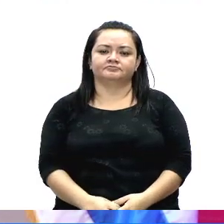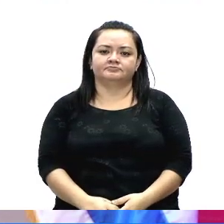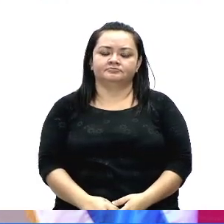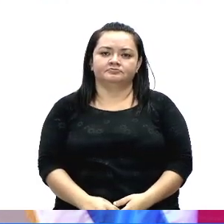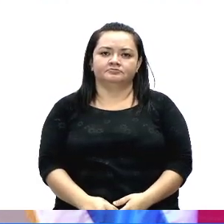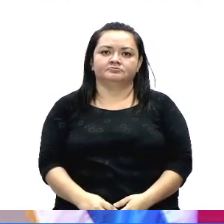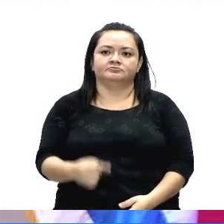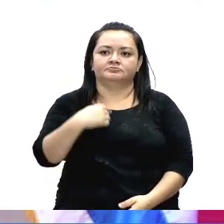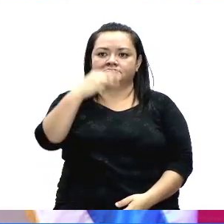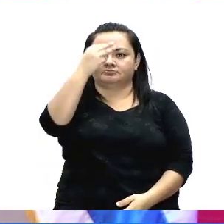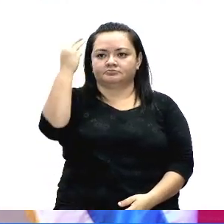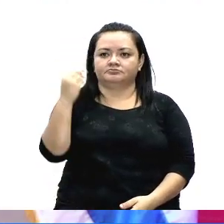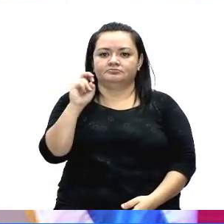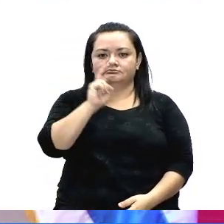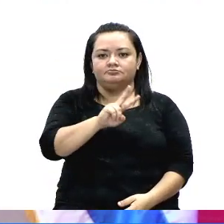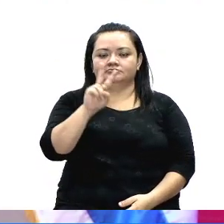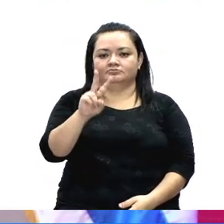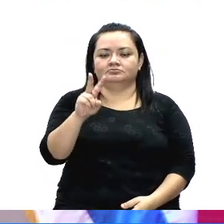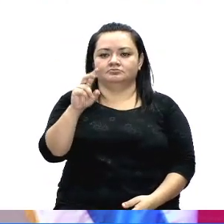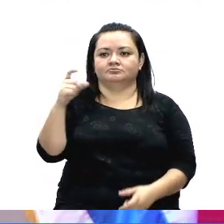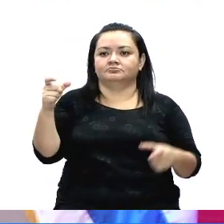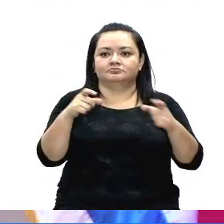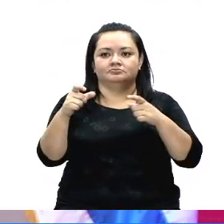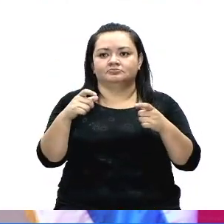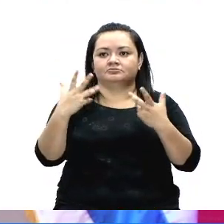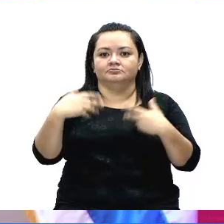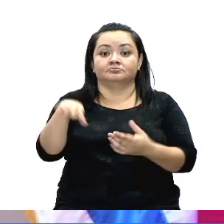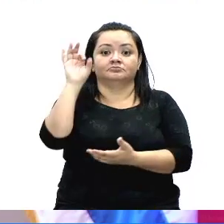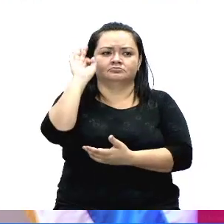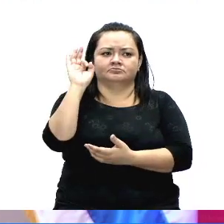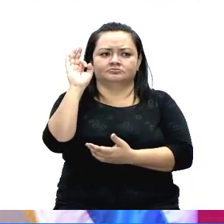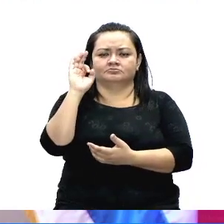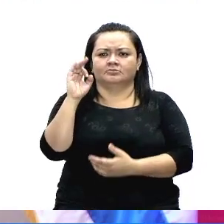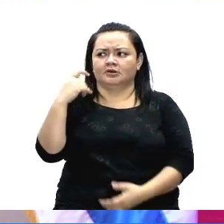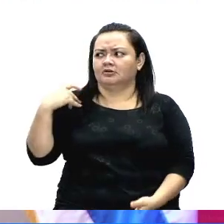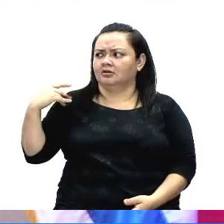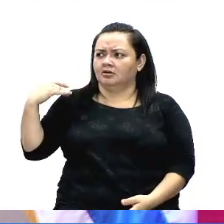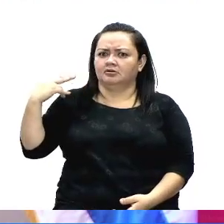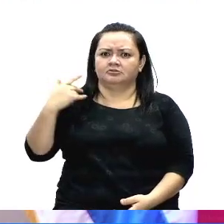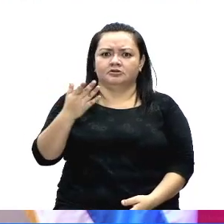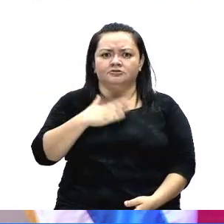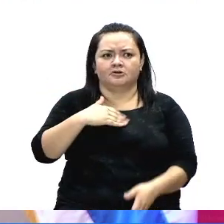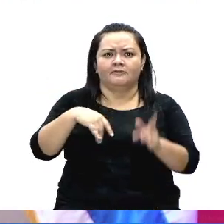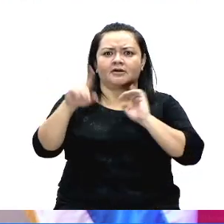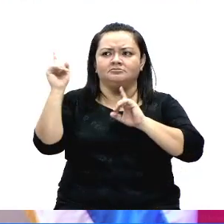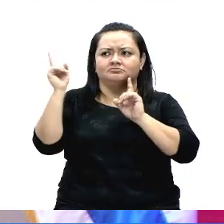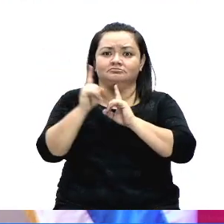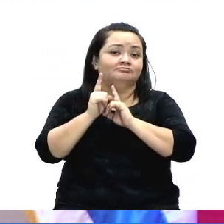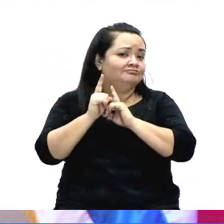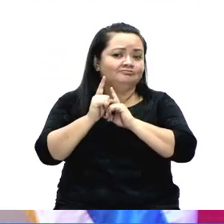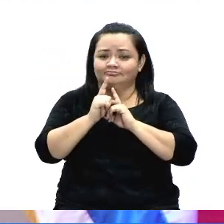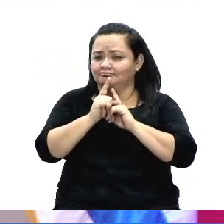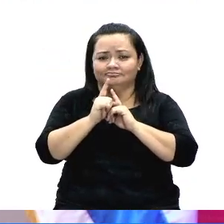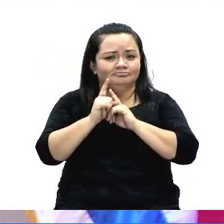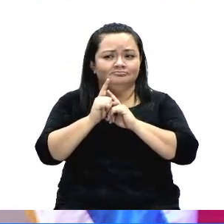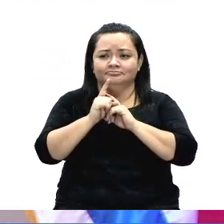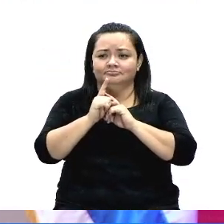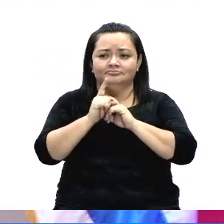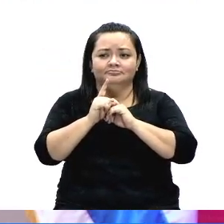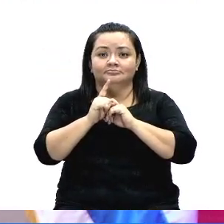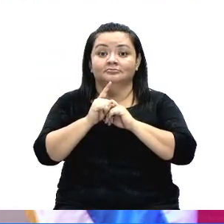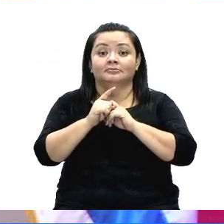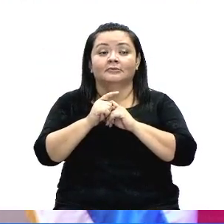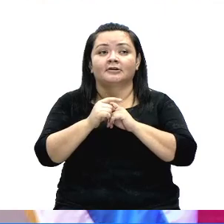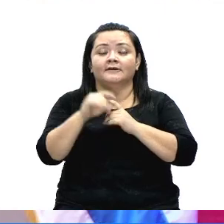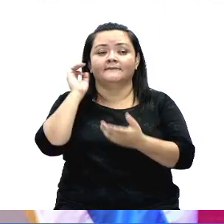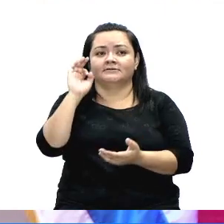yo me gradué los 22 años de pastor y no solo porque ellas han pasado 16 años de eso tengo más cercanía amándonos significa eso porque